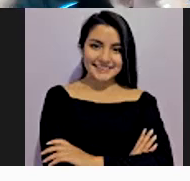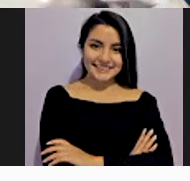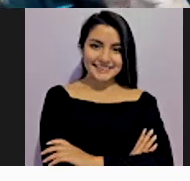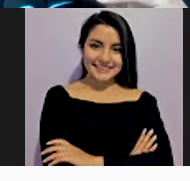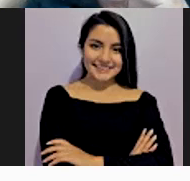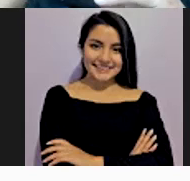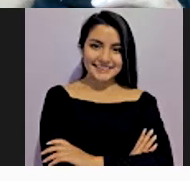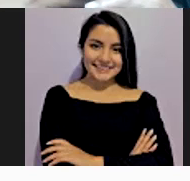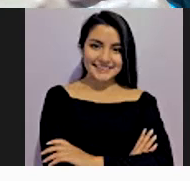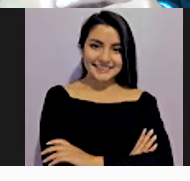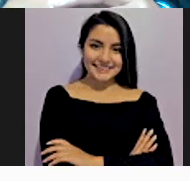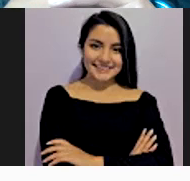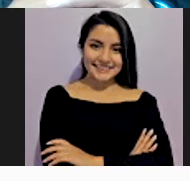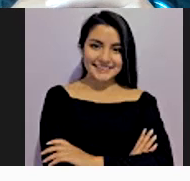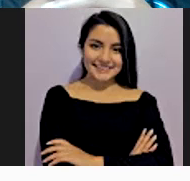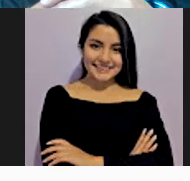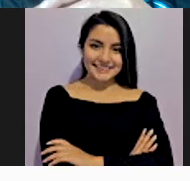en este caso vertical.